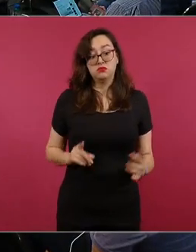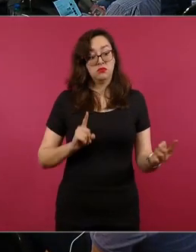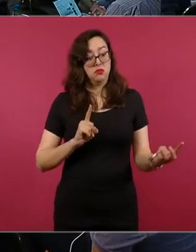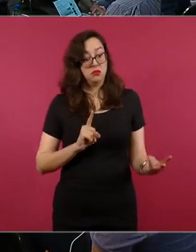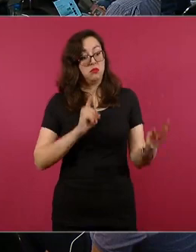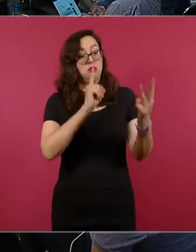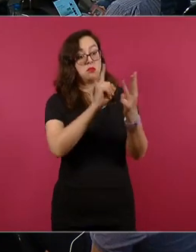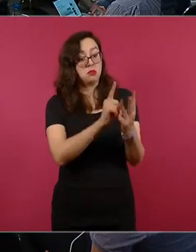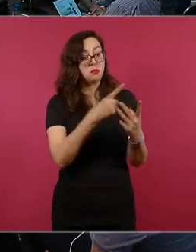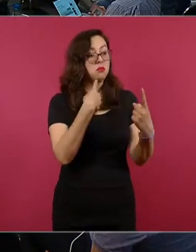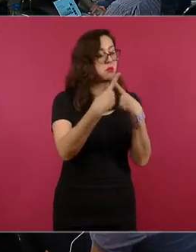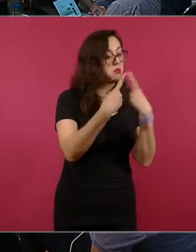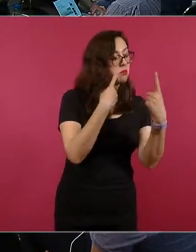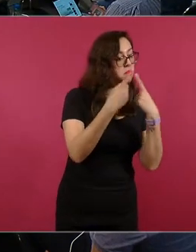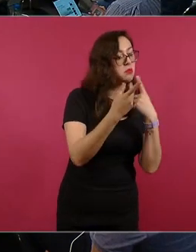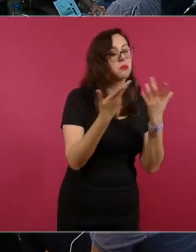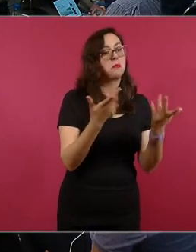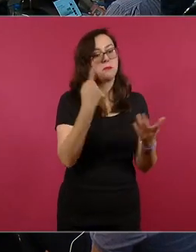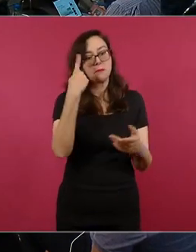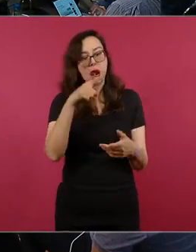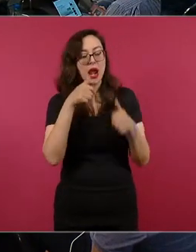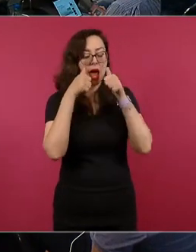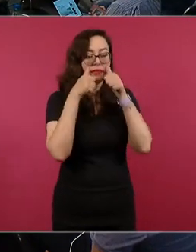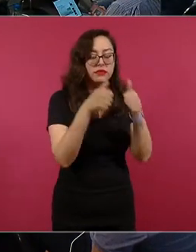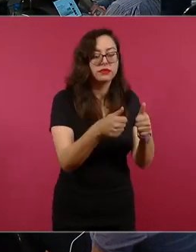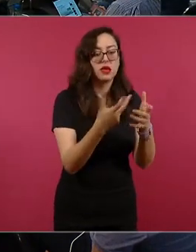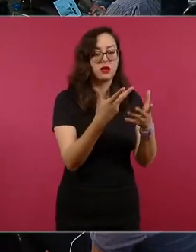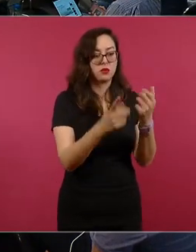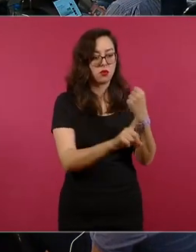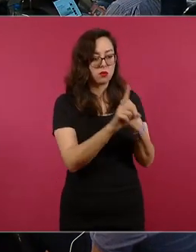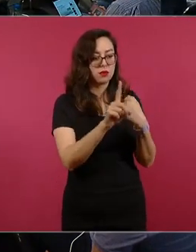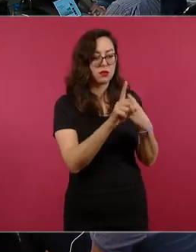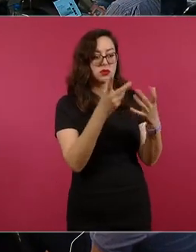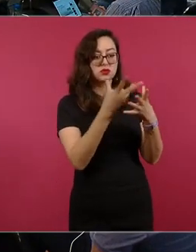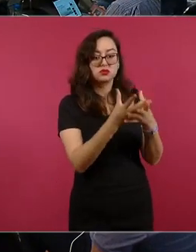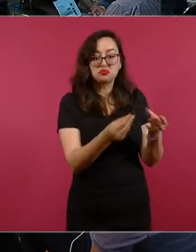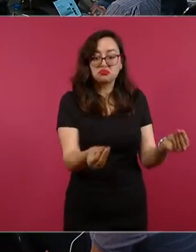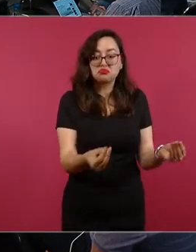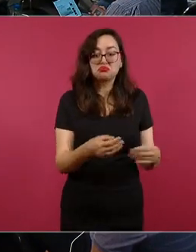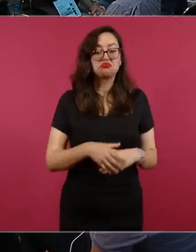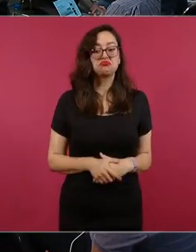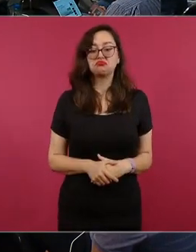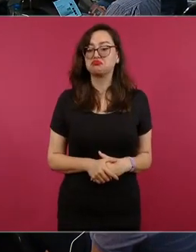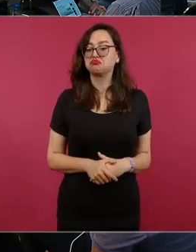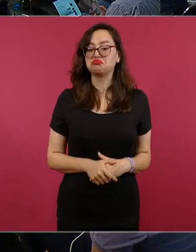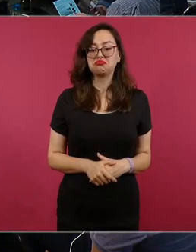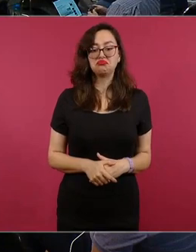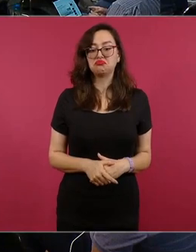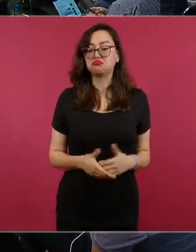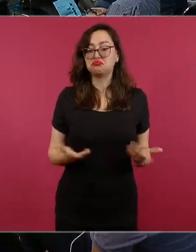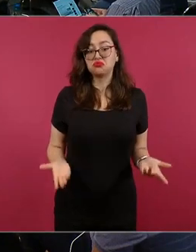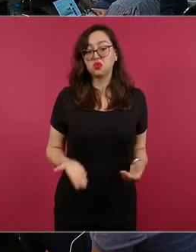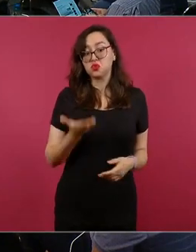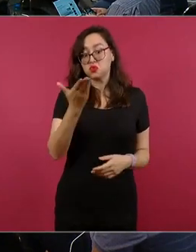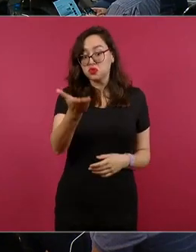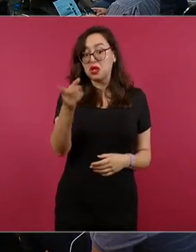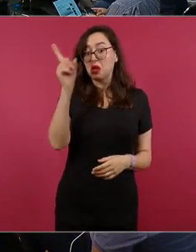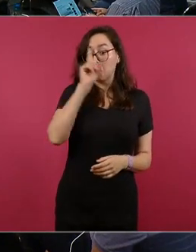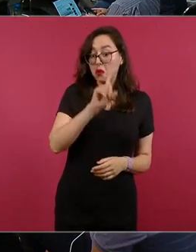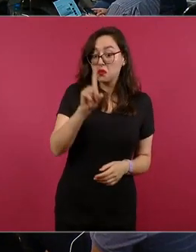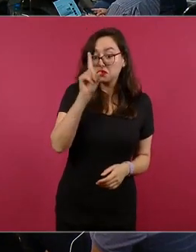que buscaría una solución adecuada a su petición. Sin embargo, a pesar de su recomendación, presidente,